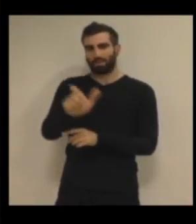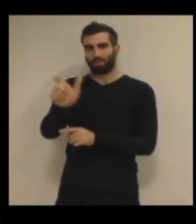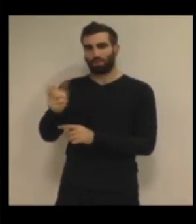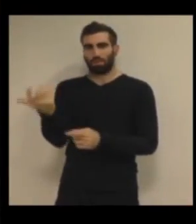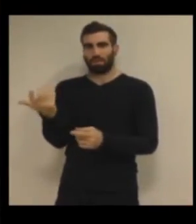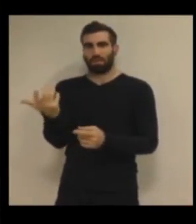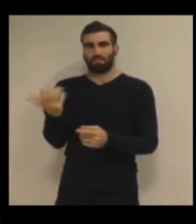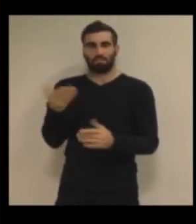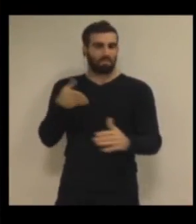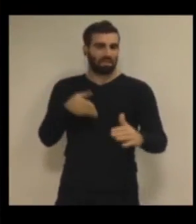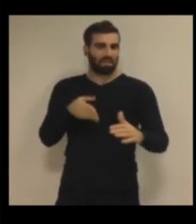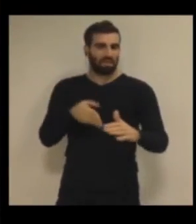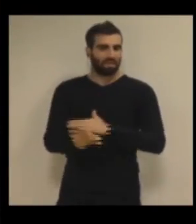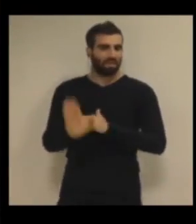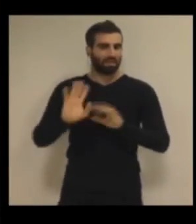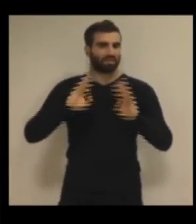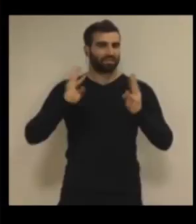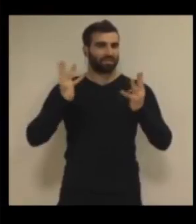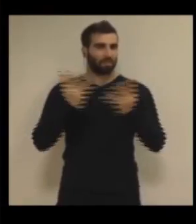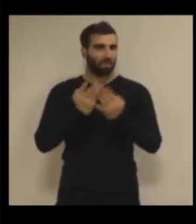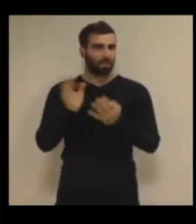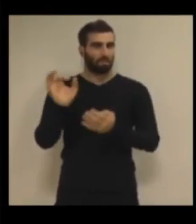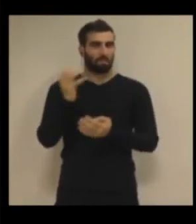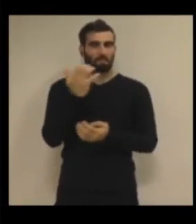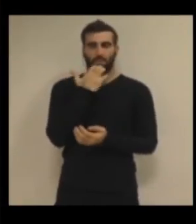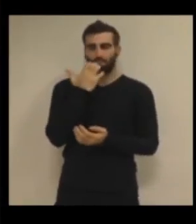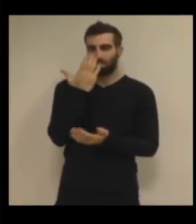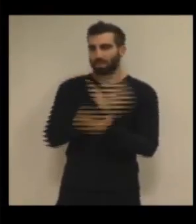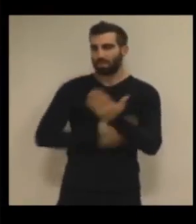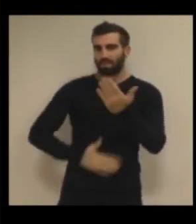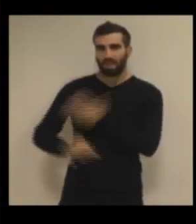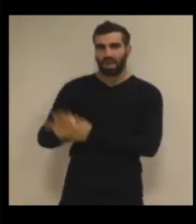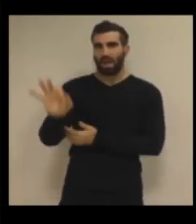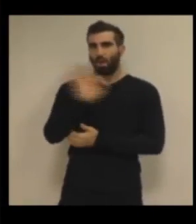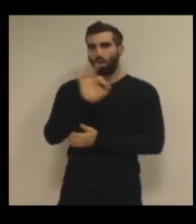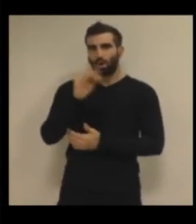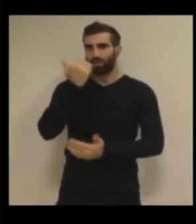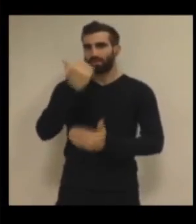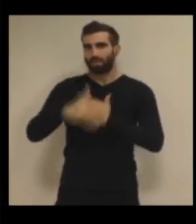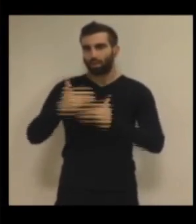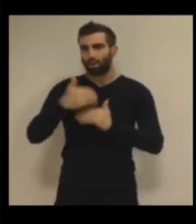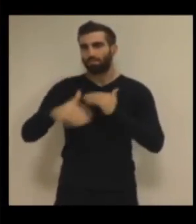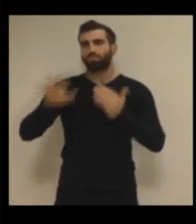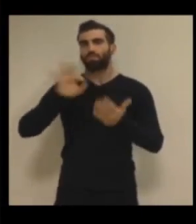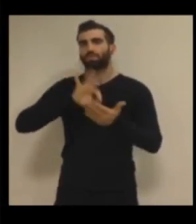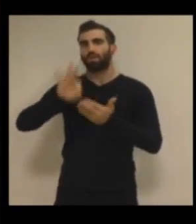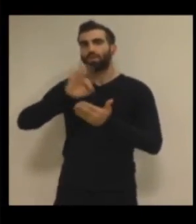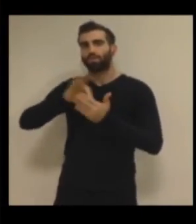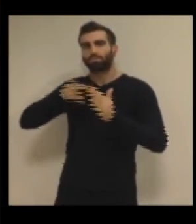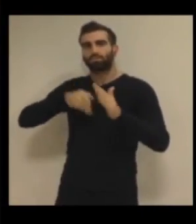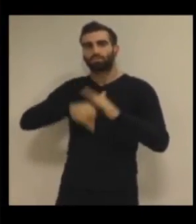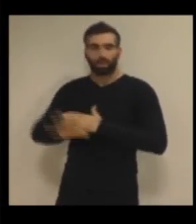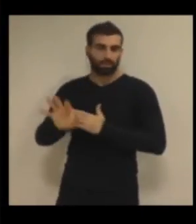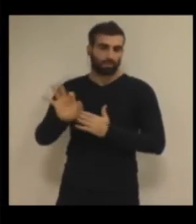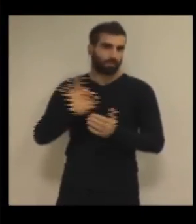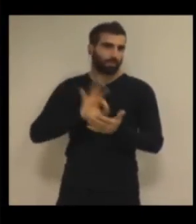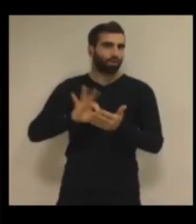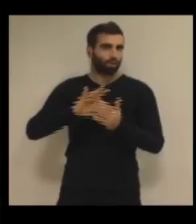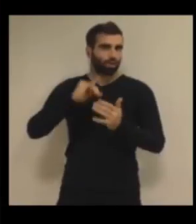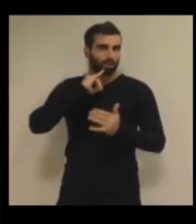principio, con determinada discapacidad o limitaciones, a una serie de servicios, de servicios